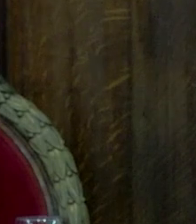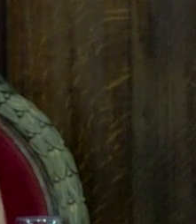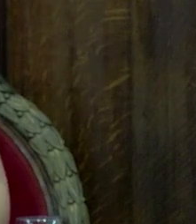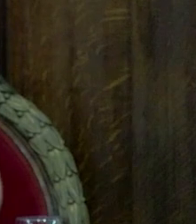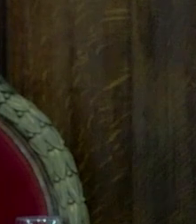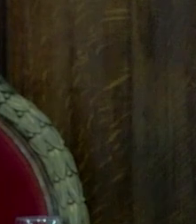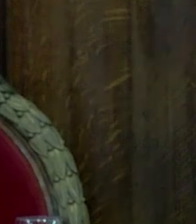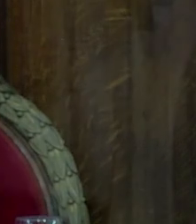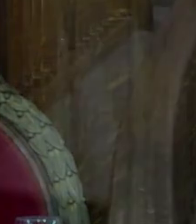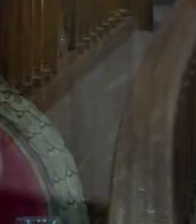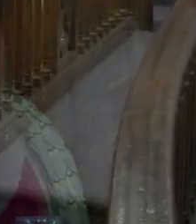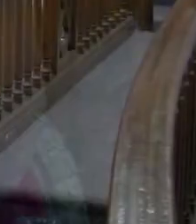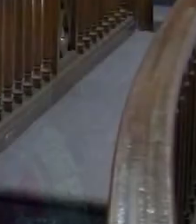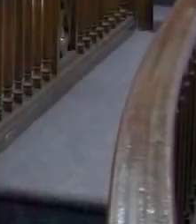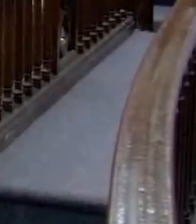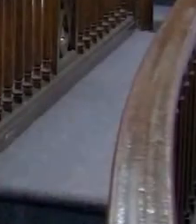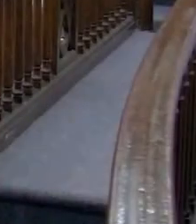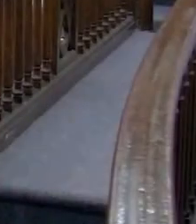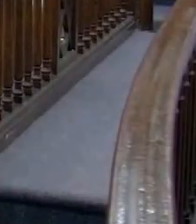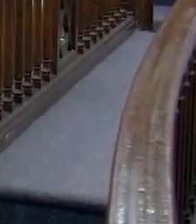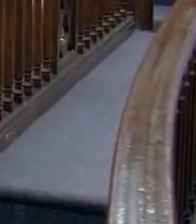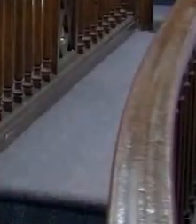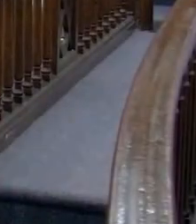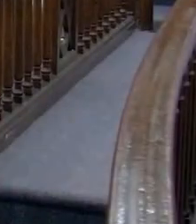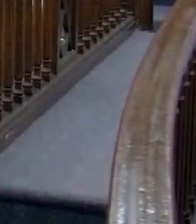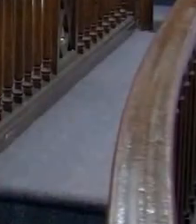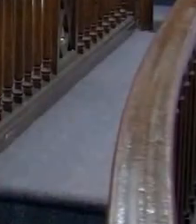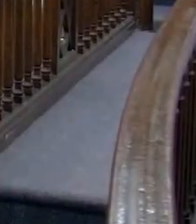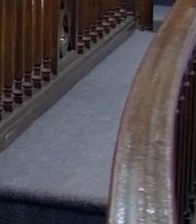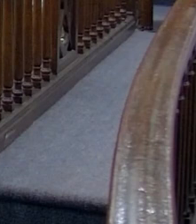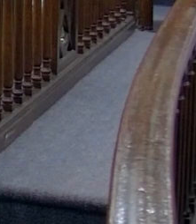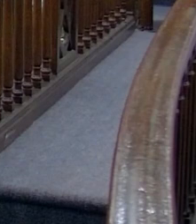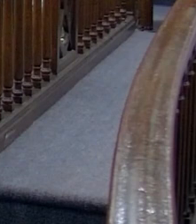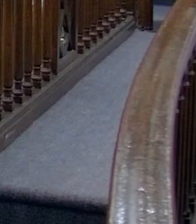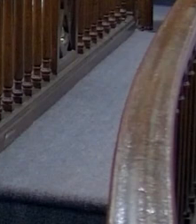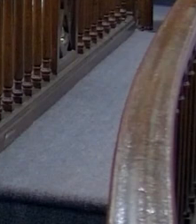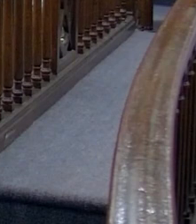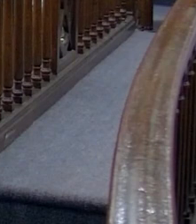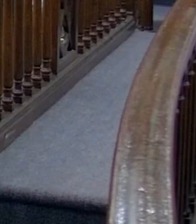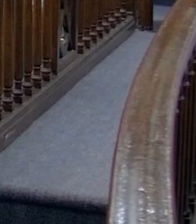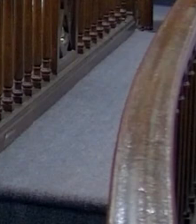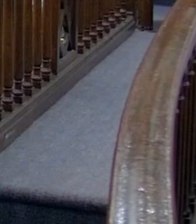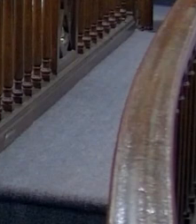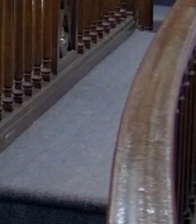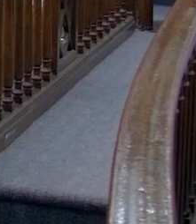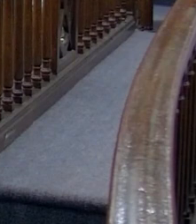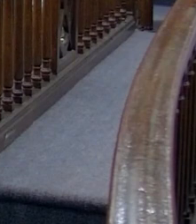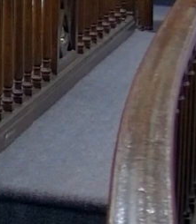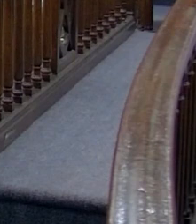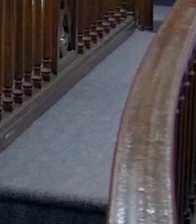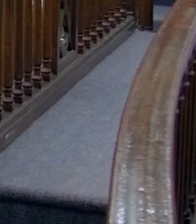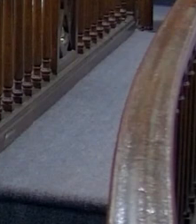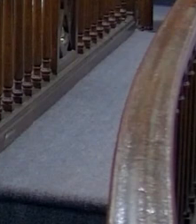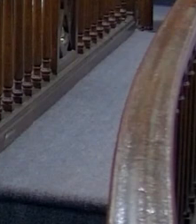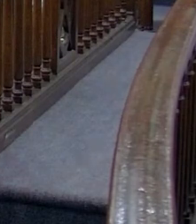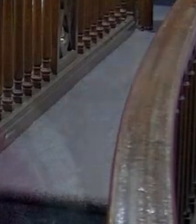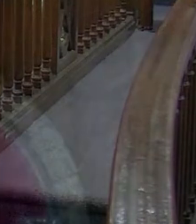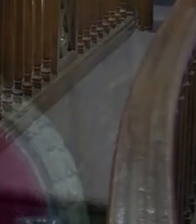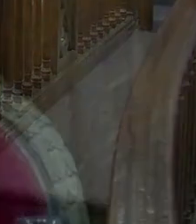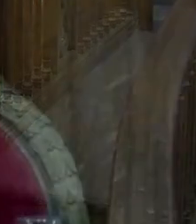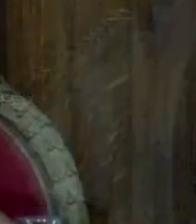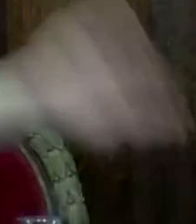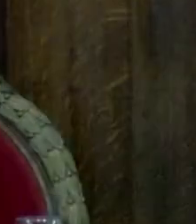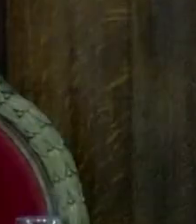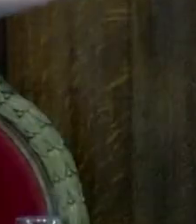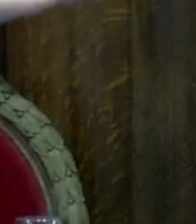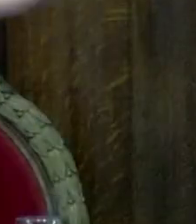Y después ahí usted dice, no, otra, otra, cerró las carneros, cerró las ganas de vestidura, nosotros tocamos otra y el comienzo de allá arriba dice, ¡oh, qué músculo que cerró!